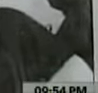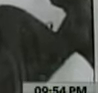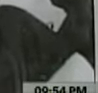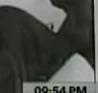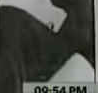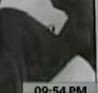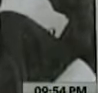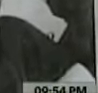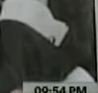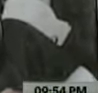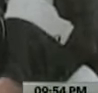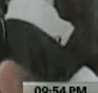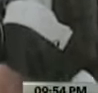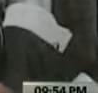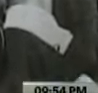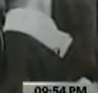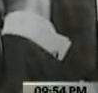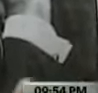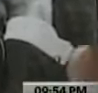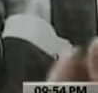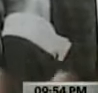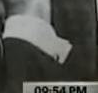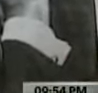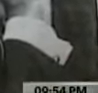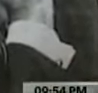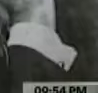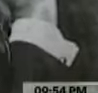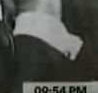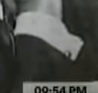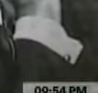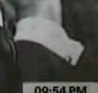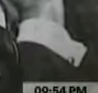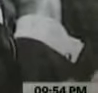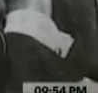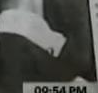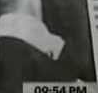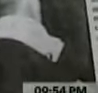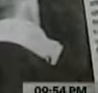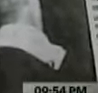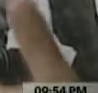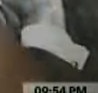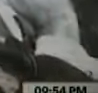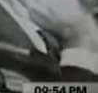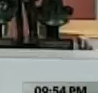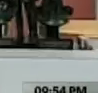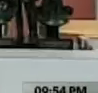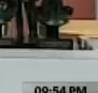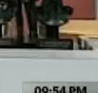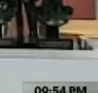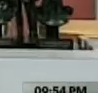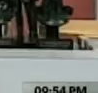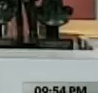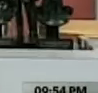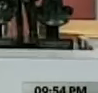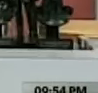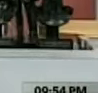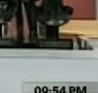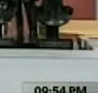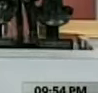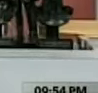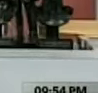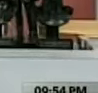Ay, caray. Era cuando ellos ahí hacían triquiñuelas entre ellos mismos, paseo el presidente de la Asamblea o de la Cámara o de las